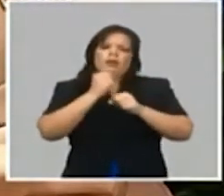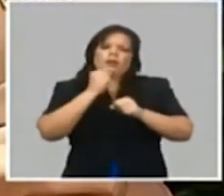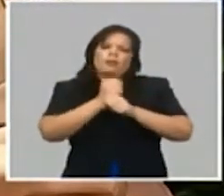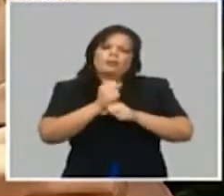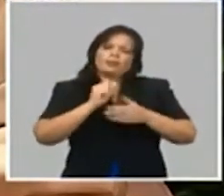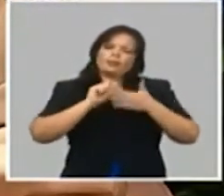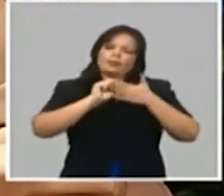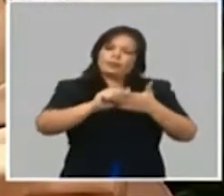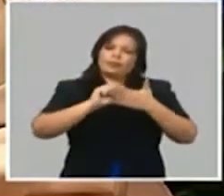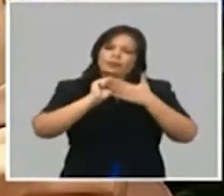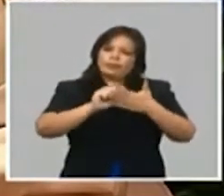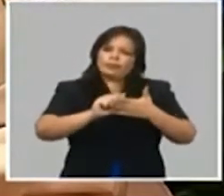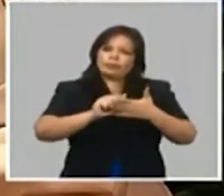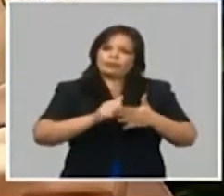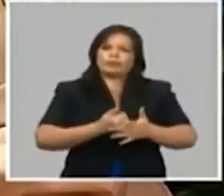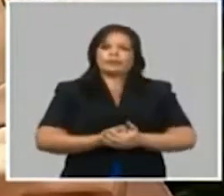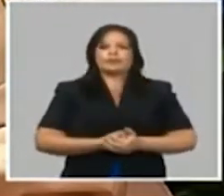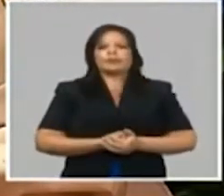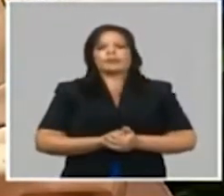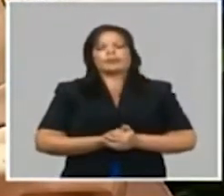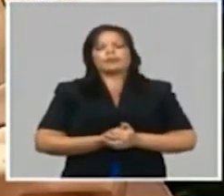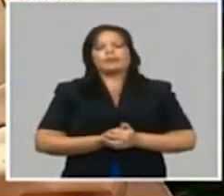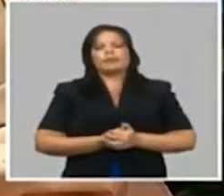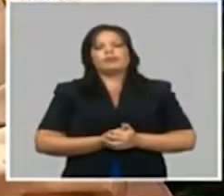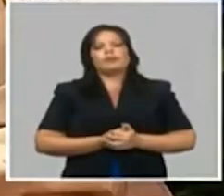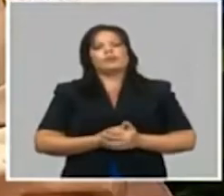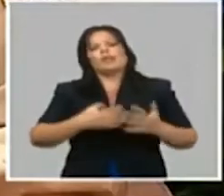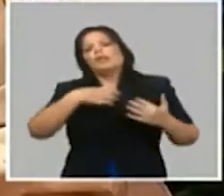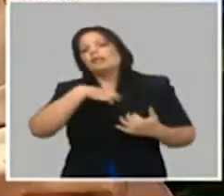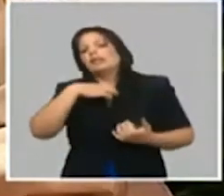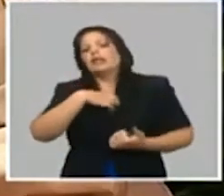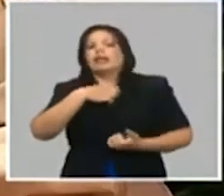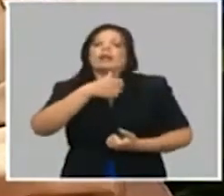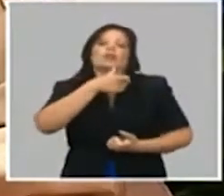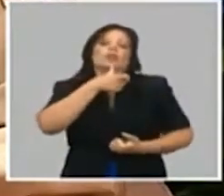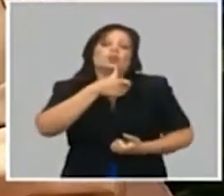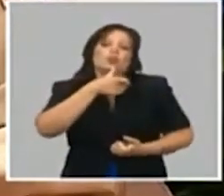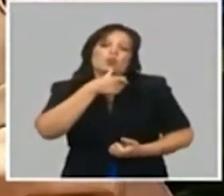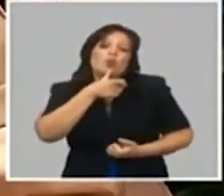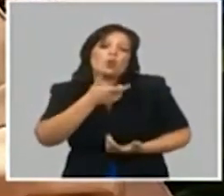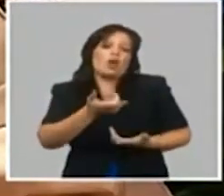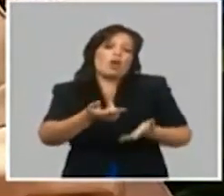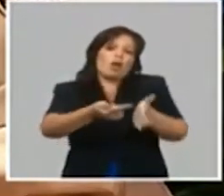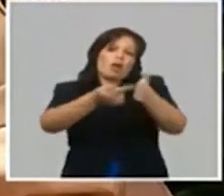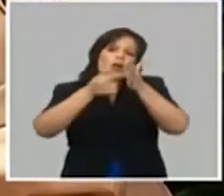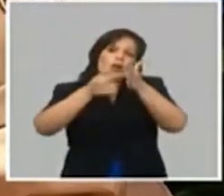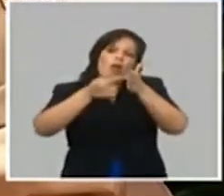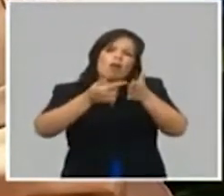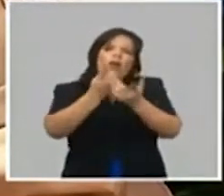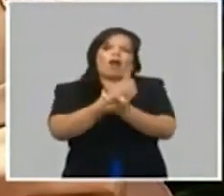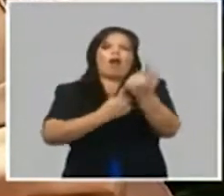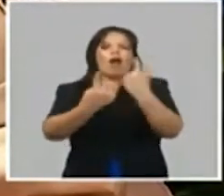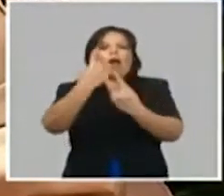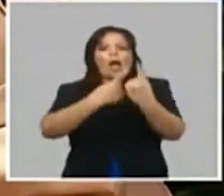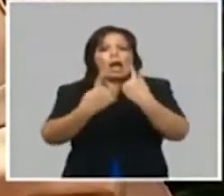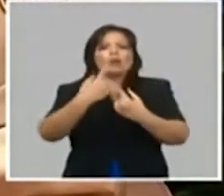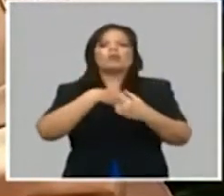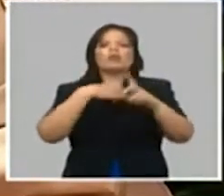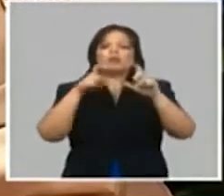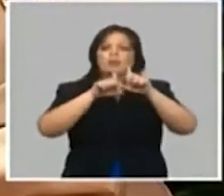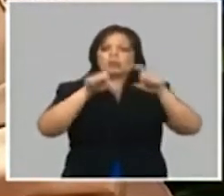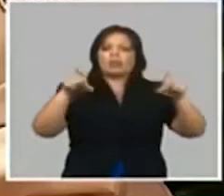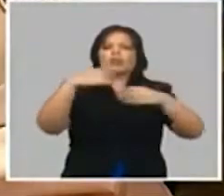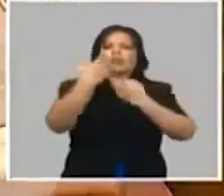prestamos, y para cualquier inquietud, sugerencia, tenemos un grupo de nuestra dirección postal, los